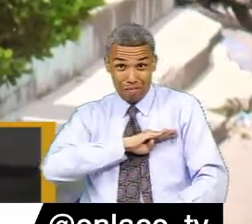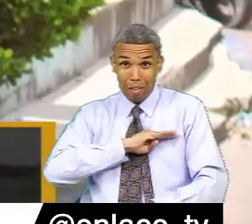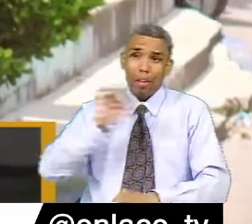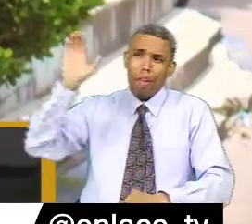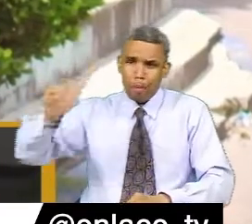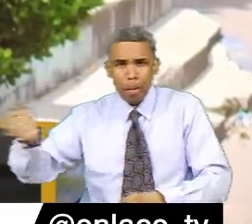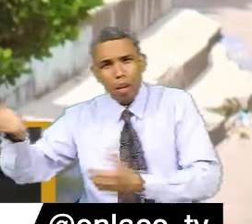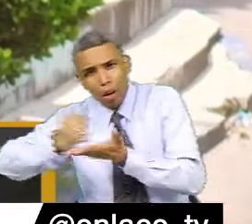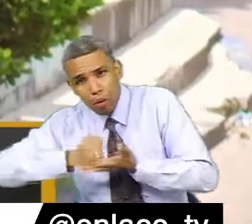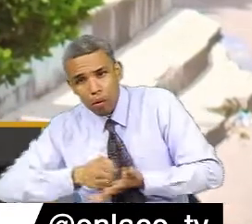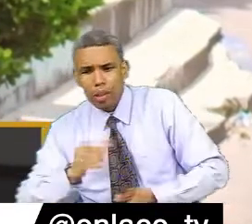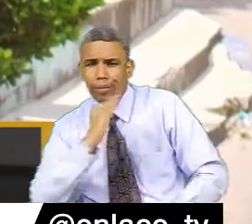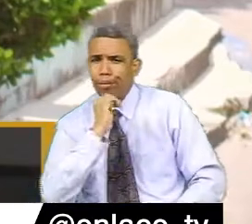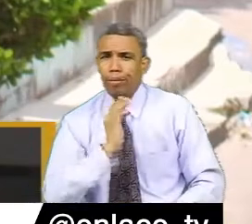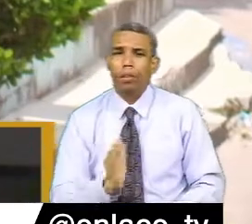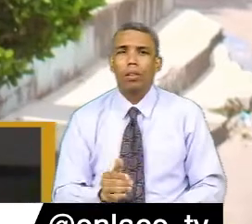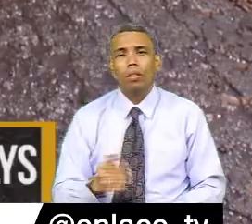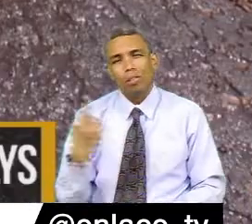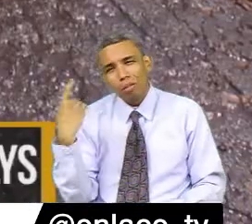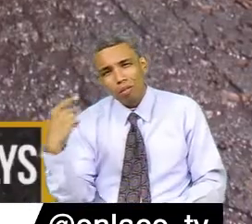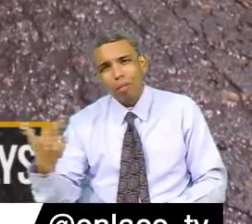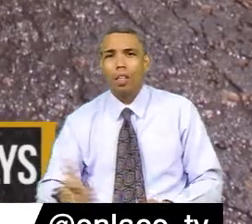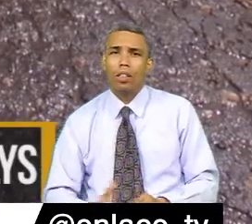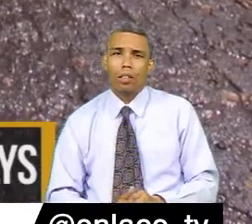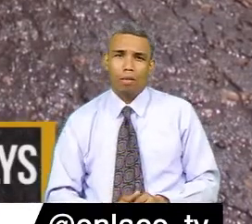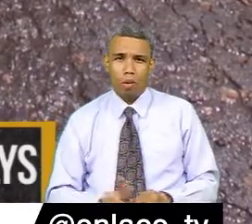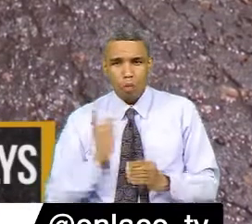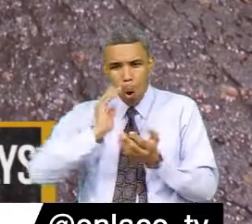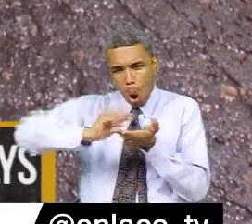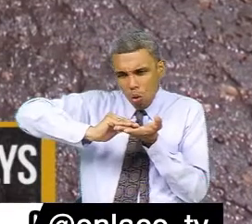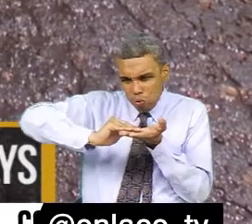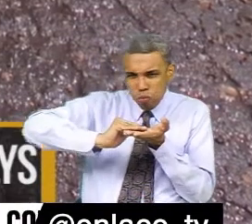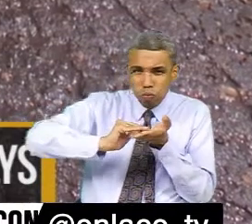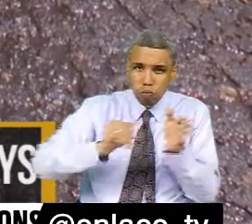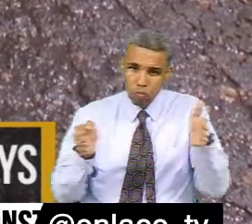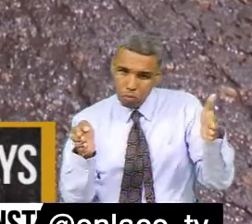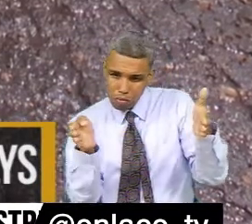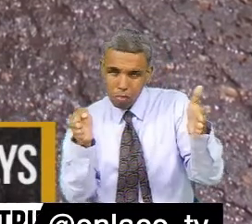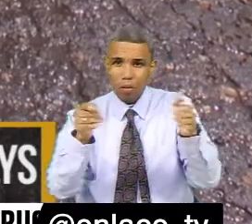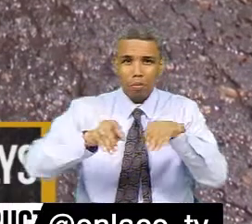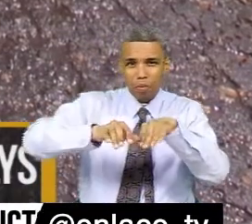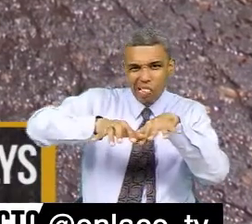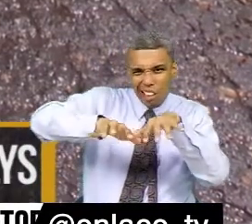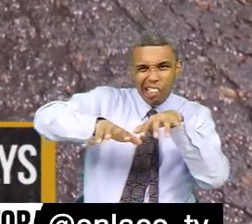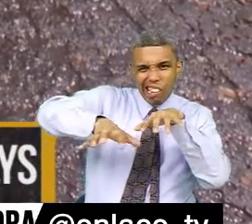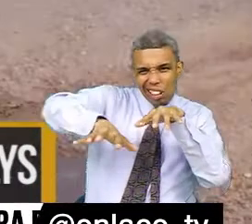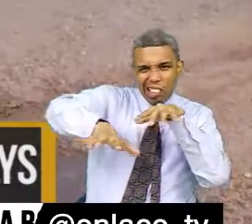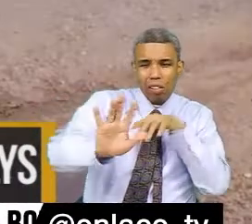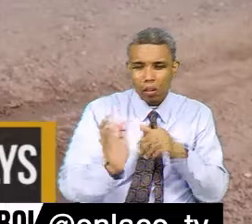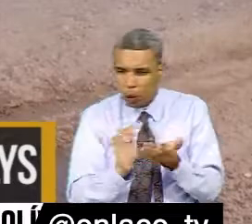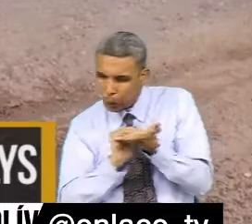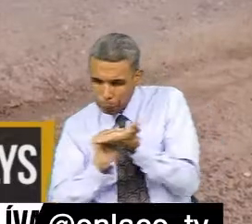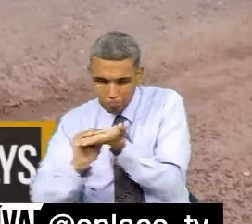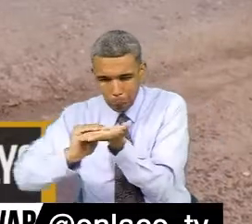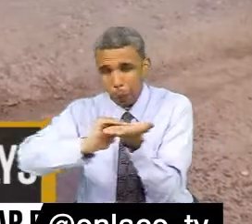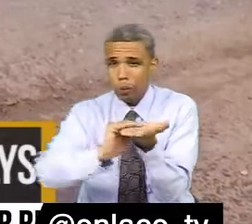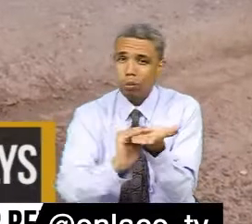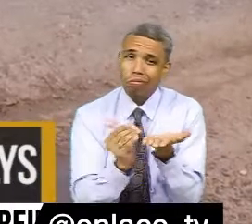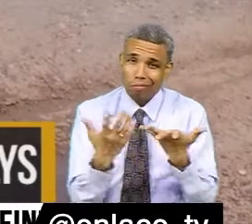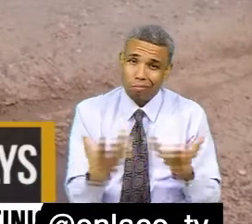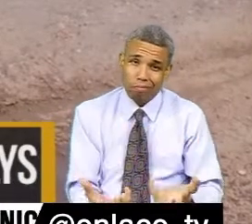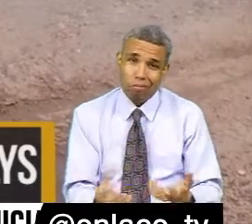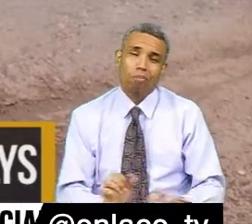al menos a echarle una raspadita y echarle un poquito donde está más feo de asfalto. Esa es la inquietud que tenemos acá